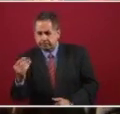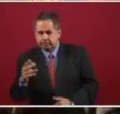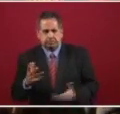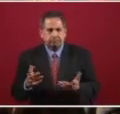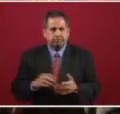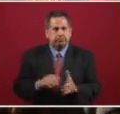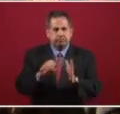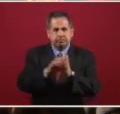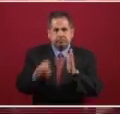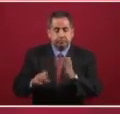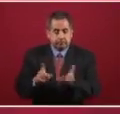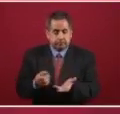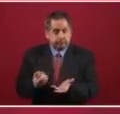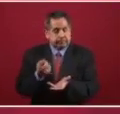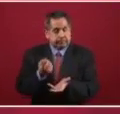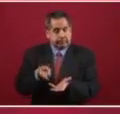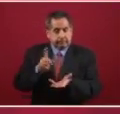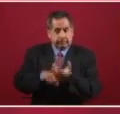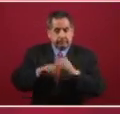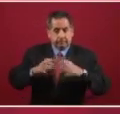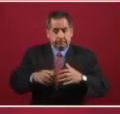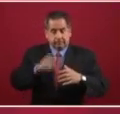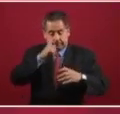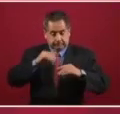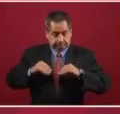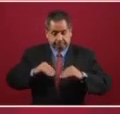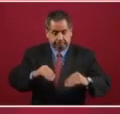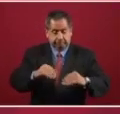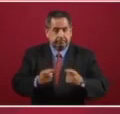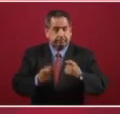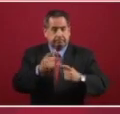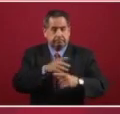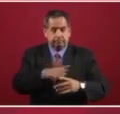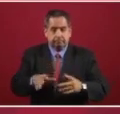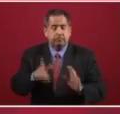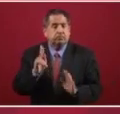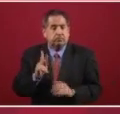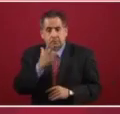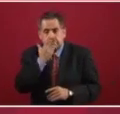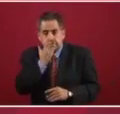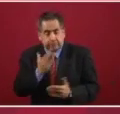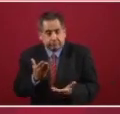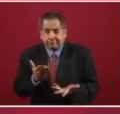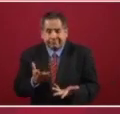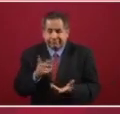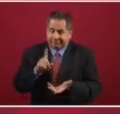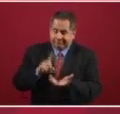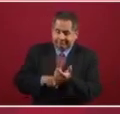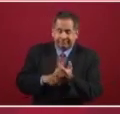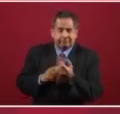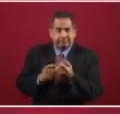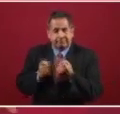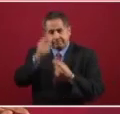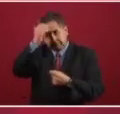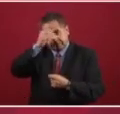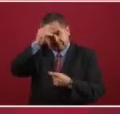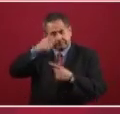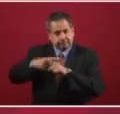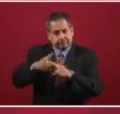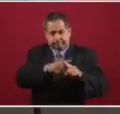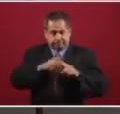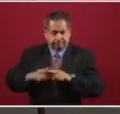Por ejemplo, al interior del mismo movimiento. Pero esto es bueno. Eso no